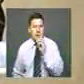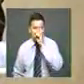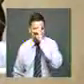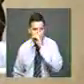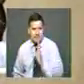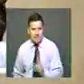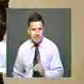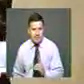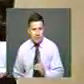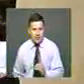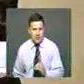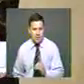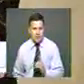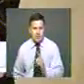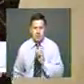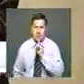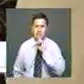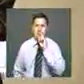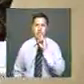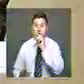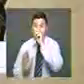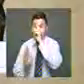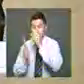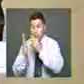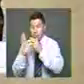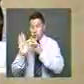decisión incuestionable.